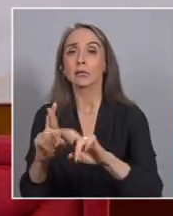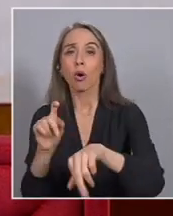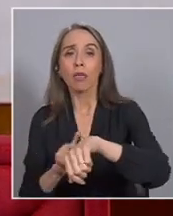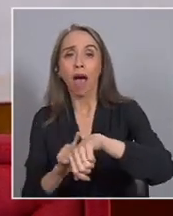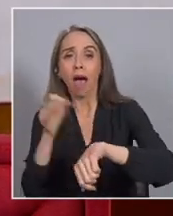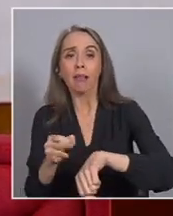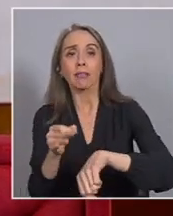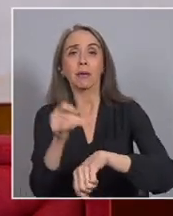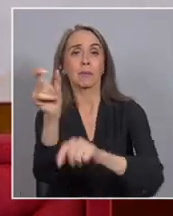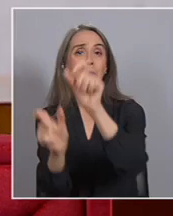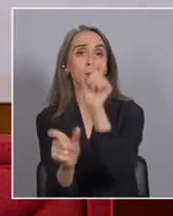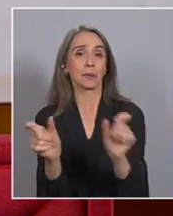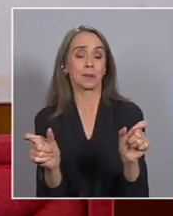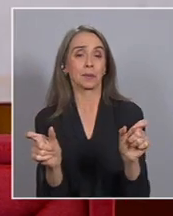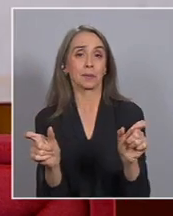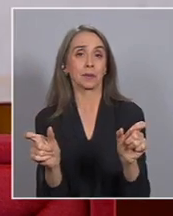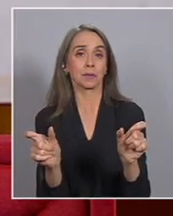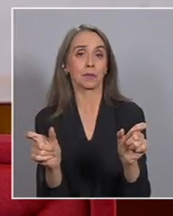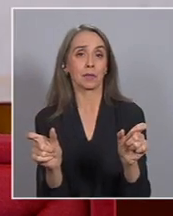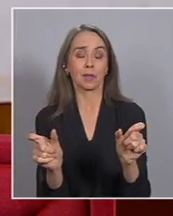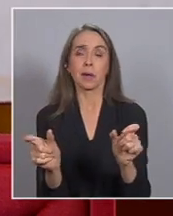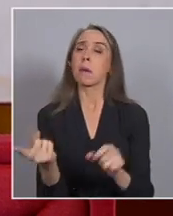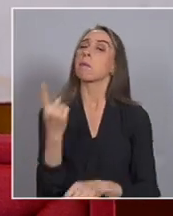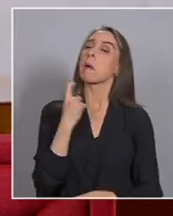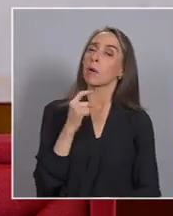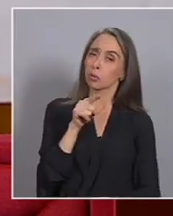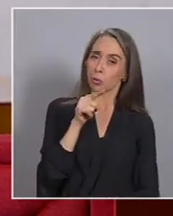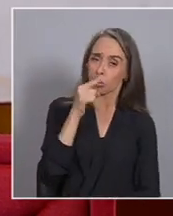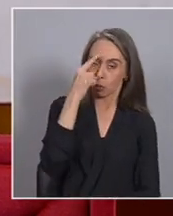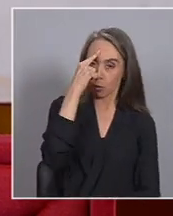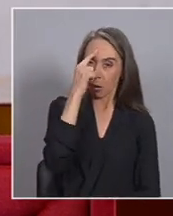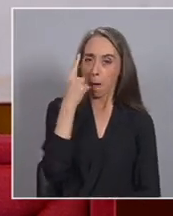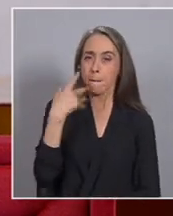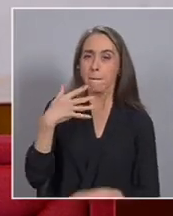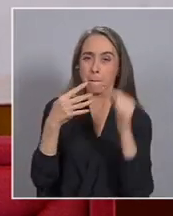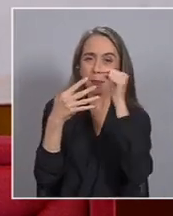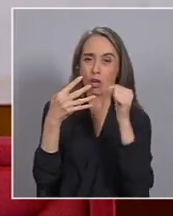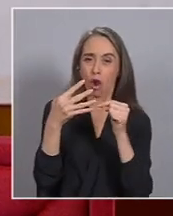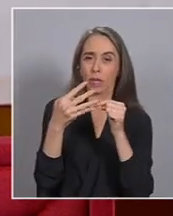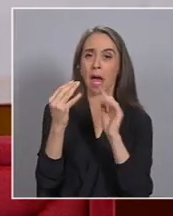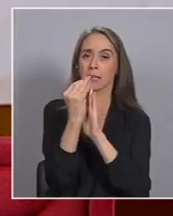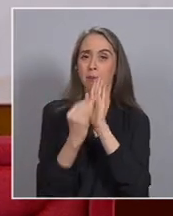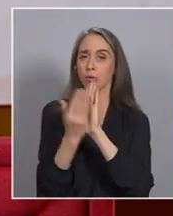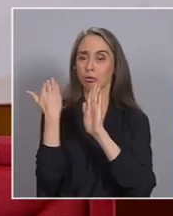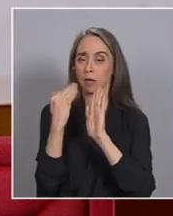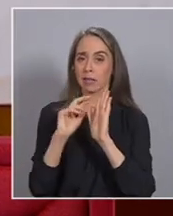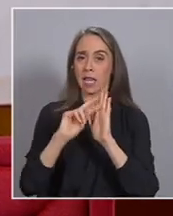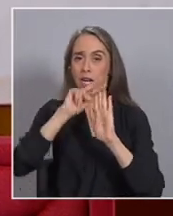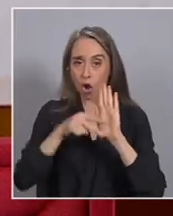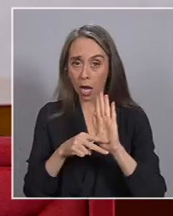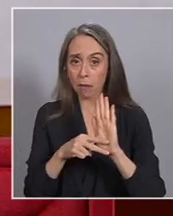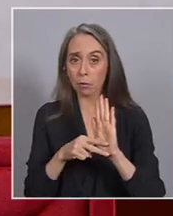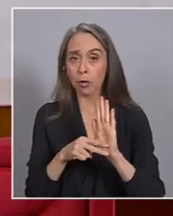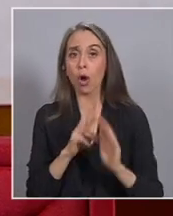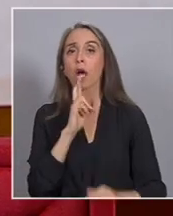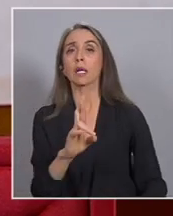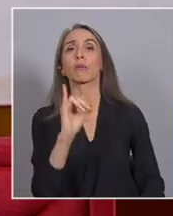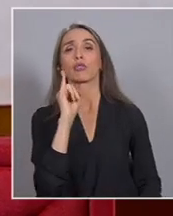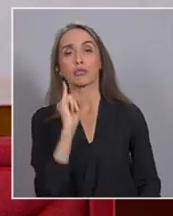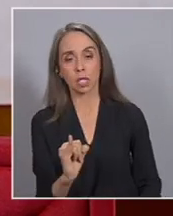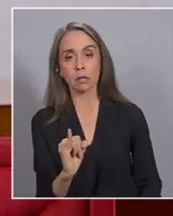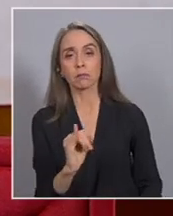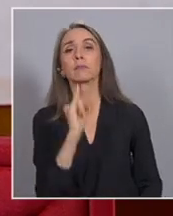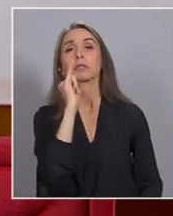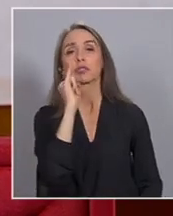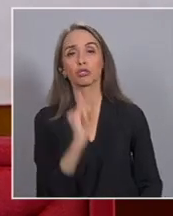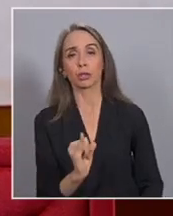oportuna, te ha hecho cambiar tus prioridades? Mi respuesta es sí, tajantemente